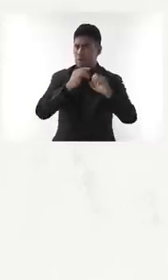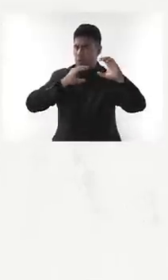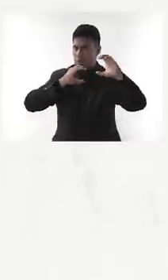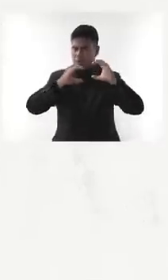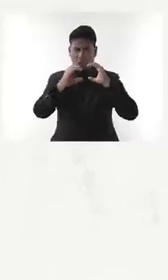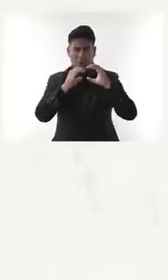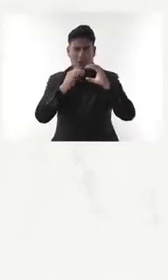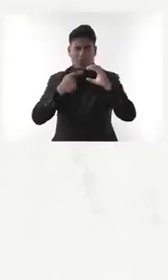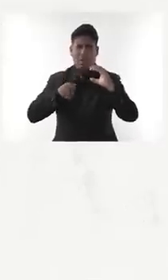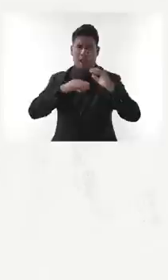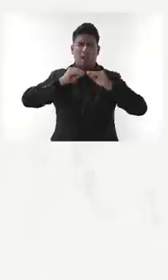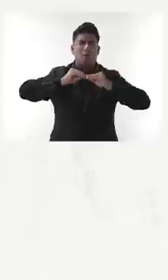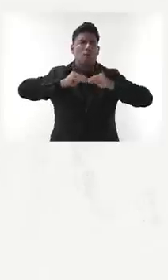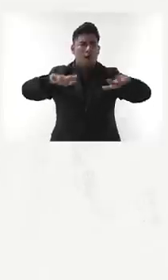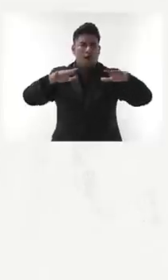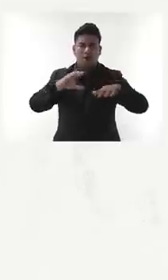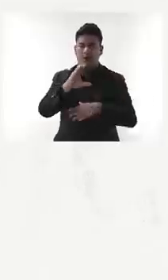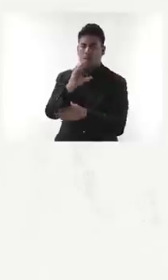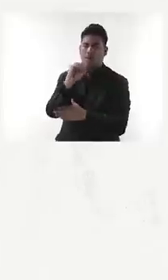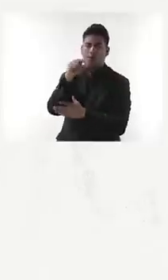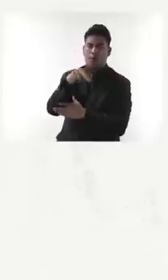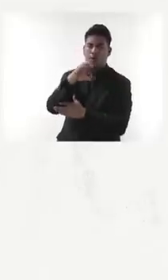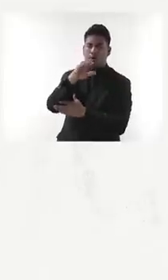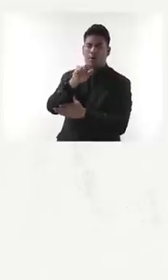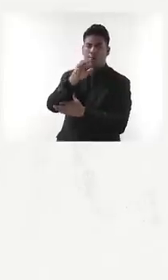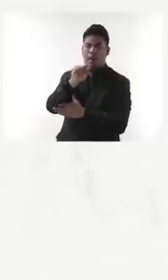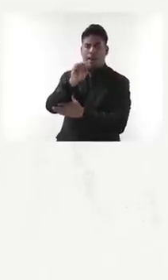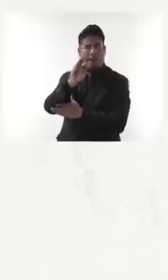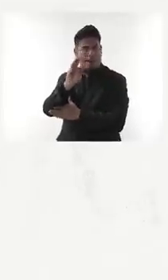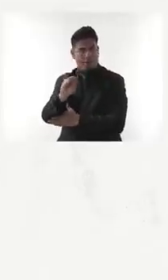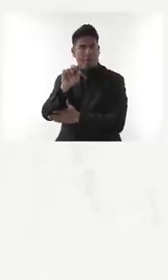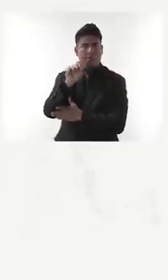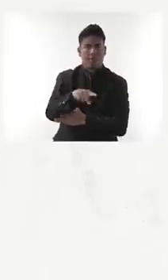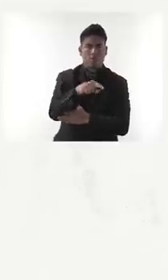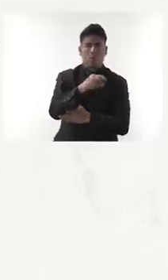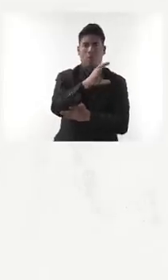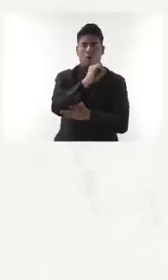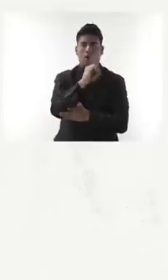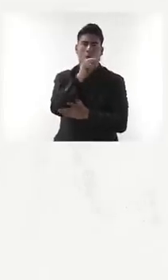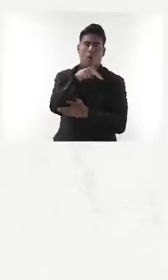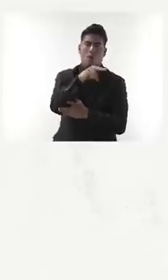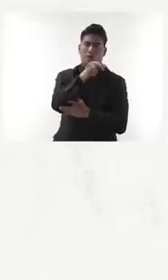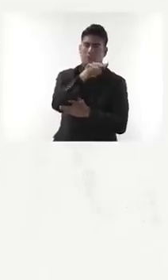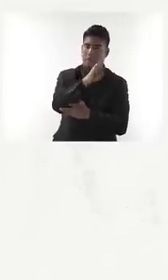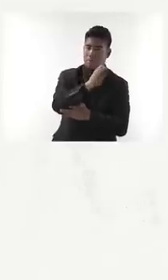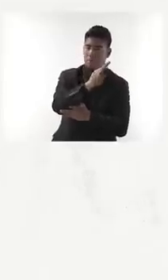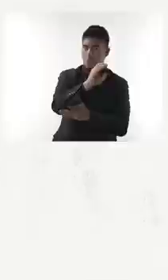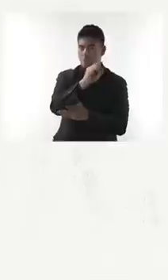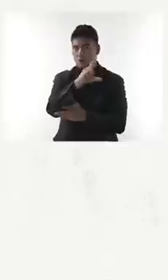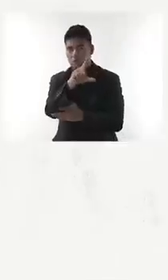comunicado de la CONCACAF y de la CONMEBOL de manera conjunta el viernes pasado,